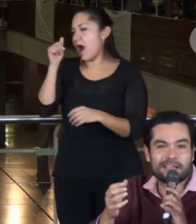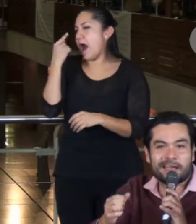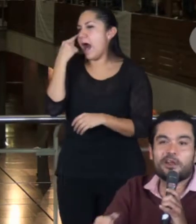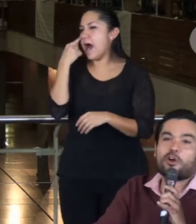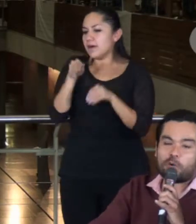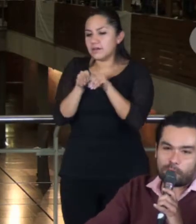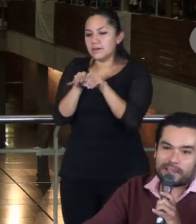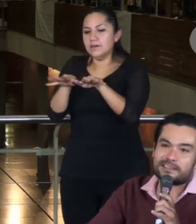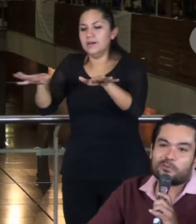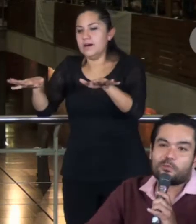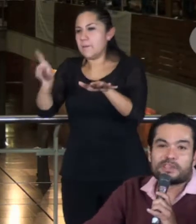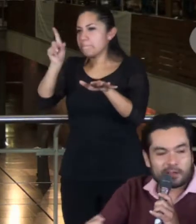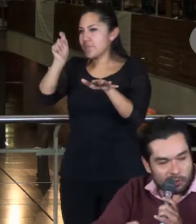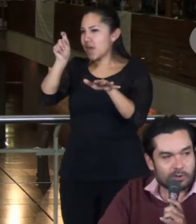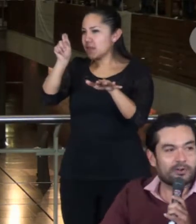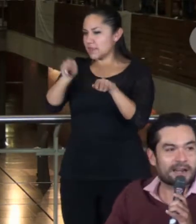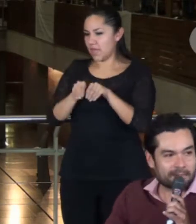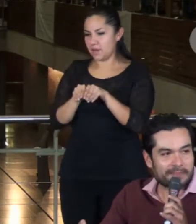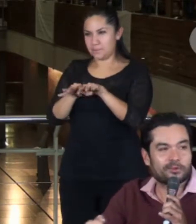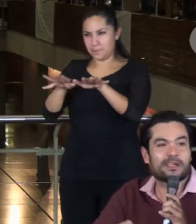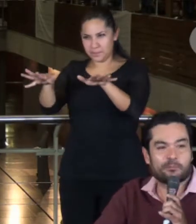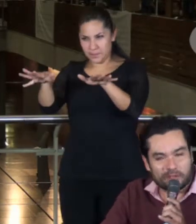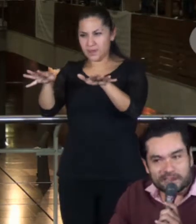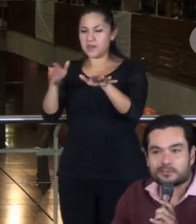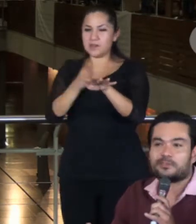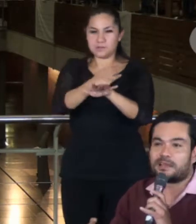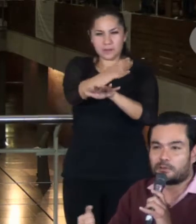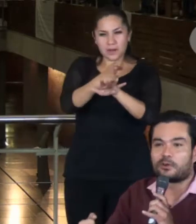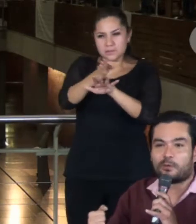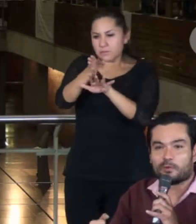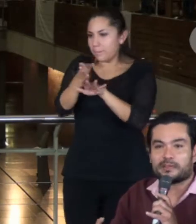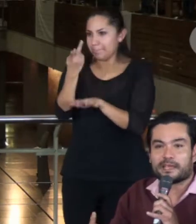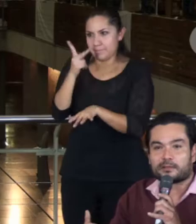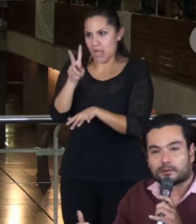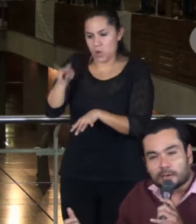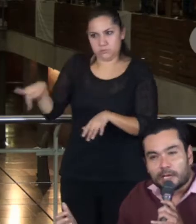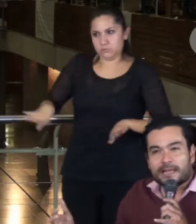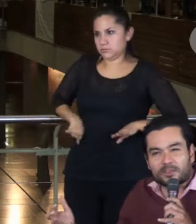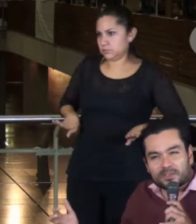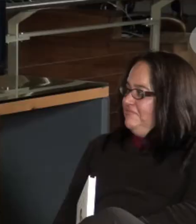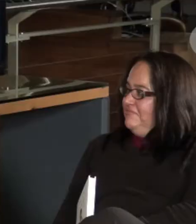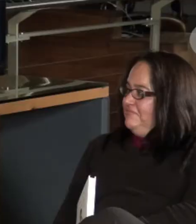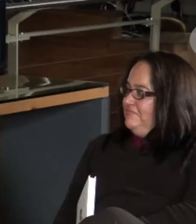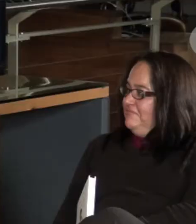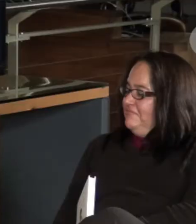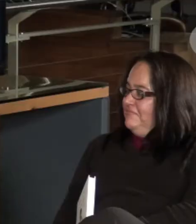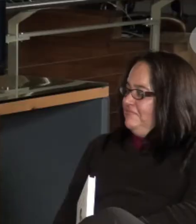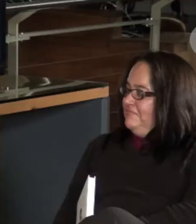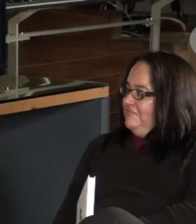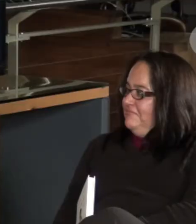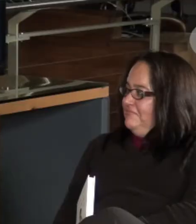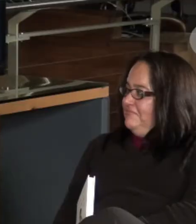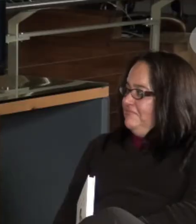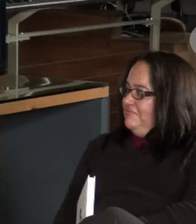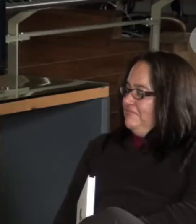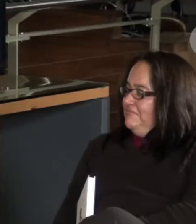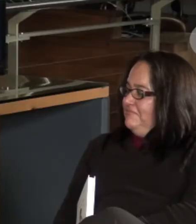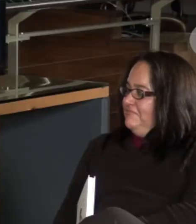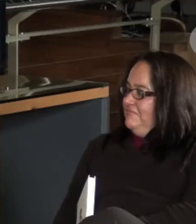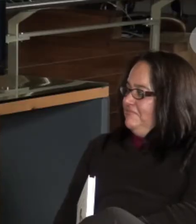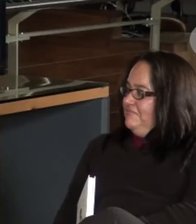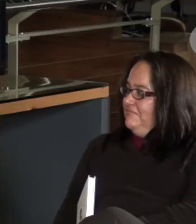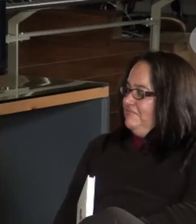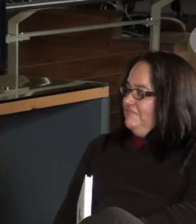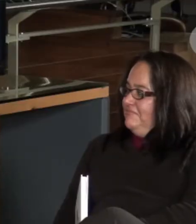fotografía o puede hacer un muñeco con un garabato que puede resultar como como muy tierno no entonces todos estos dibujos del cotidiano